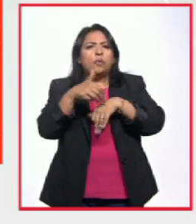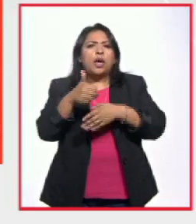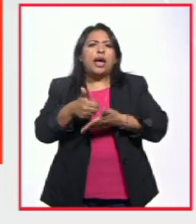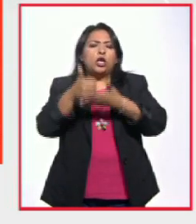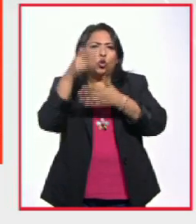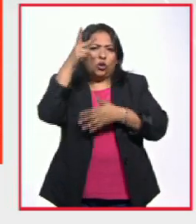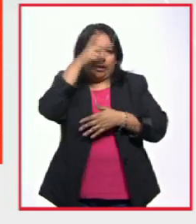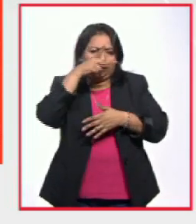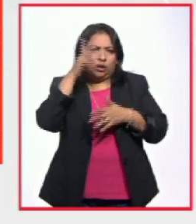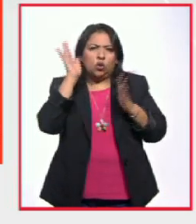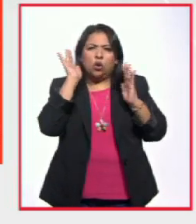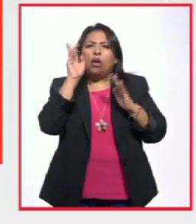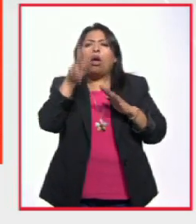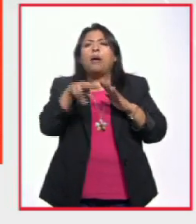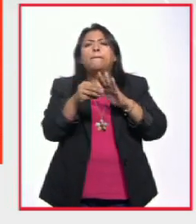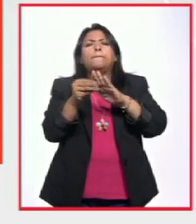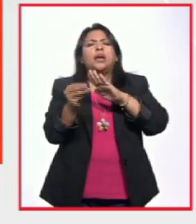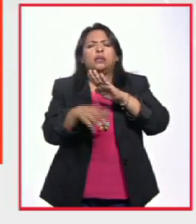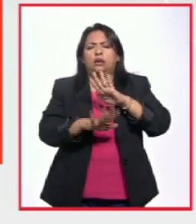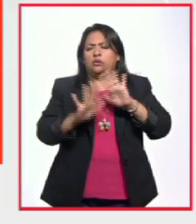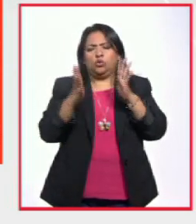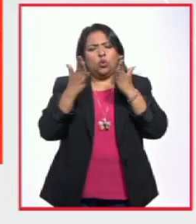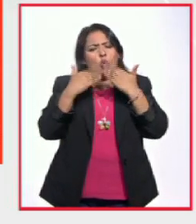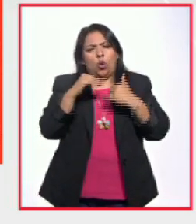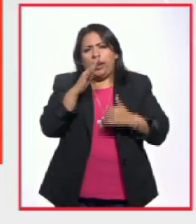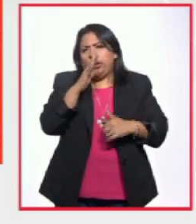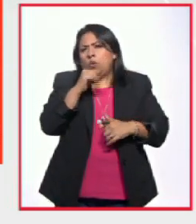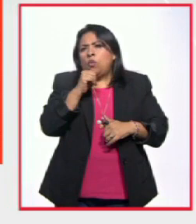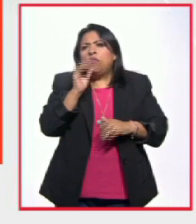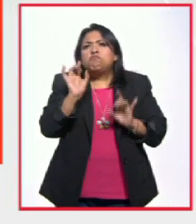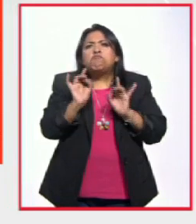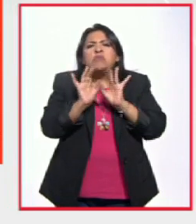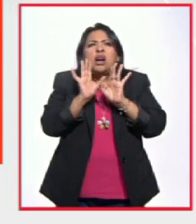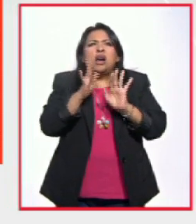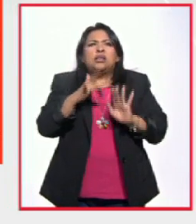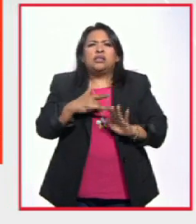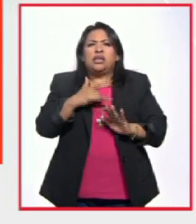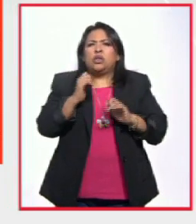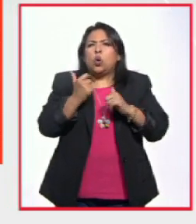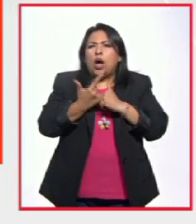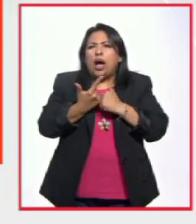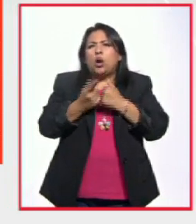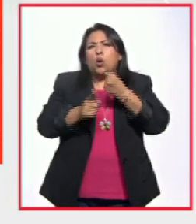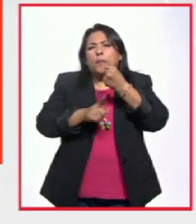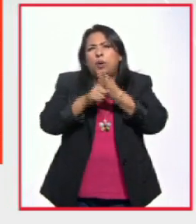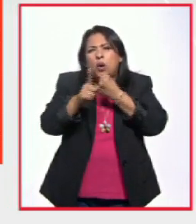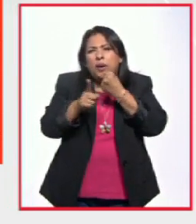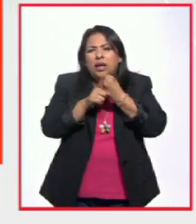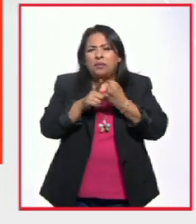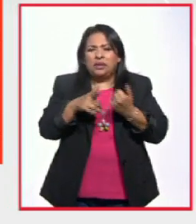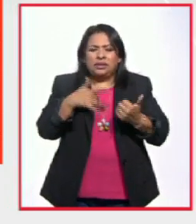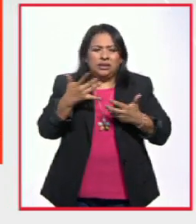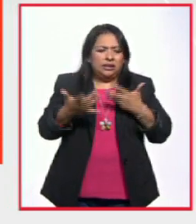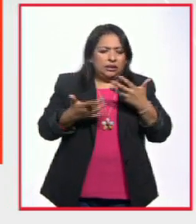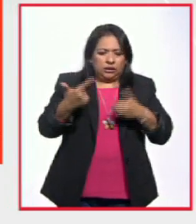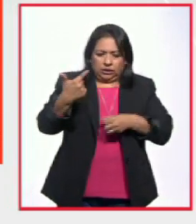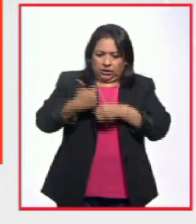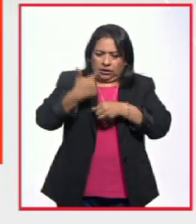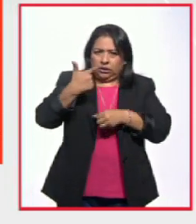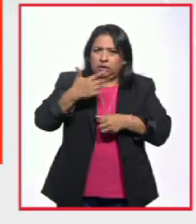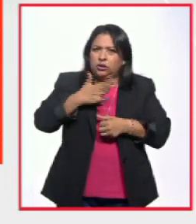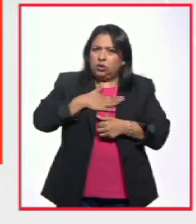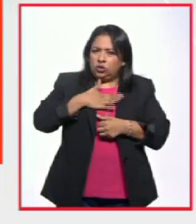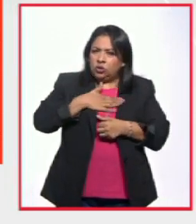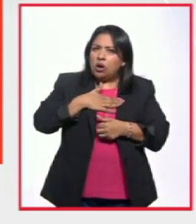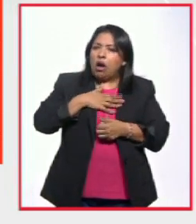ayuda psicológica. Entonces, no hay pretexto para cuando tengamos, algún padecimiento y nos estemos dando cuenta de que